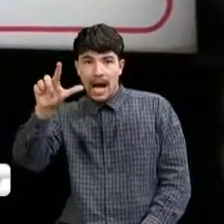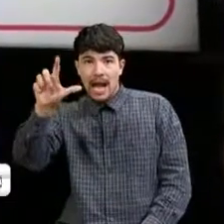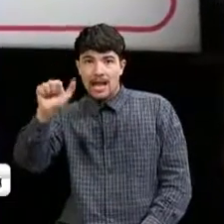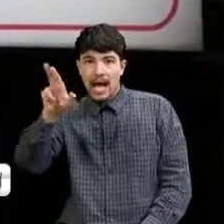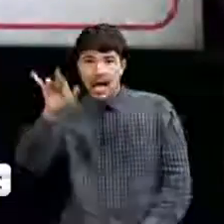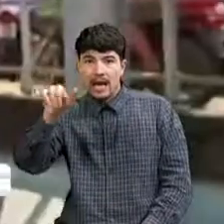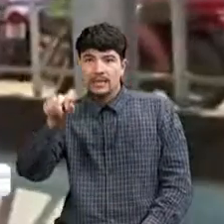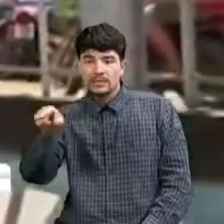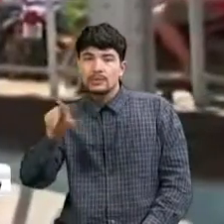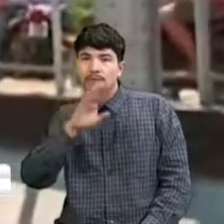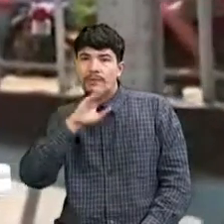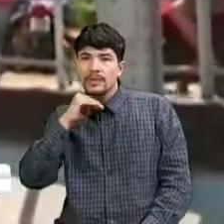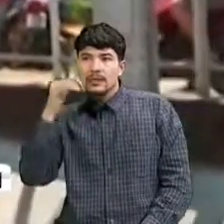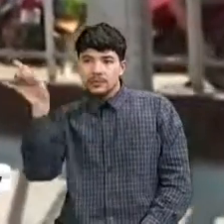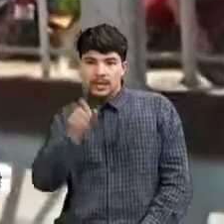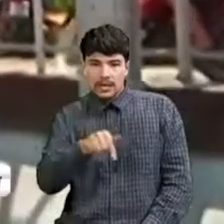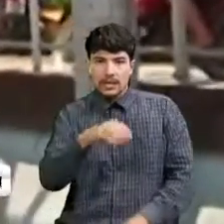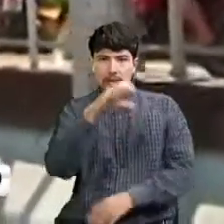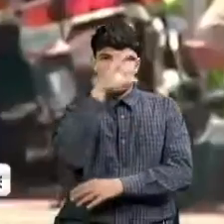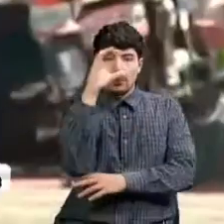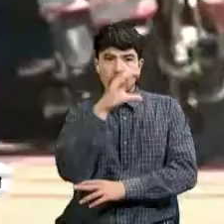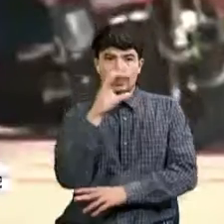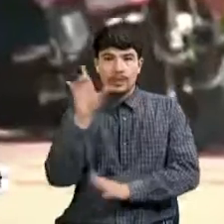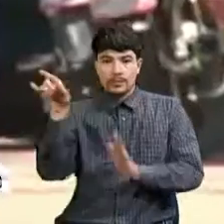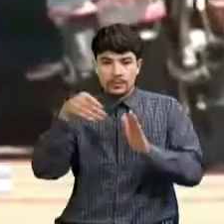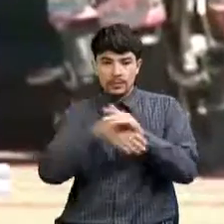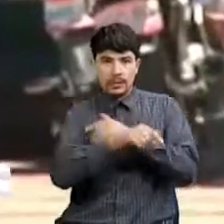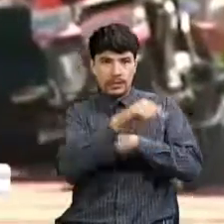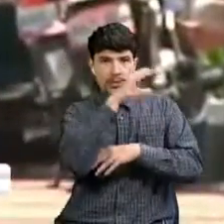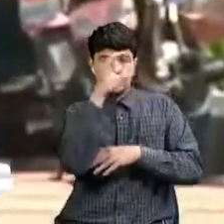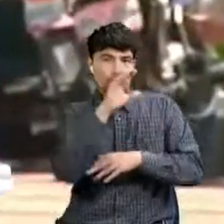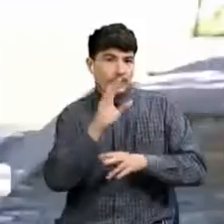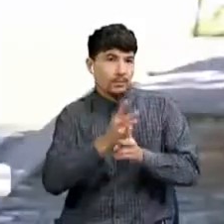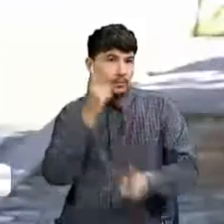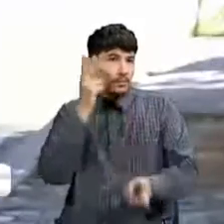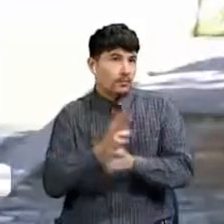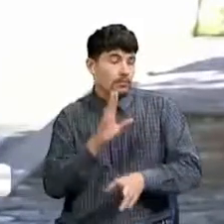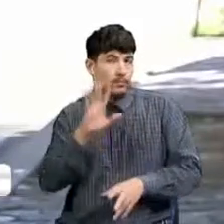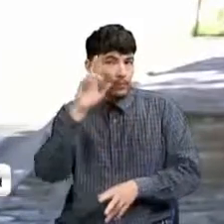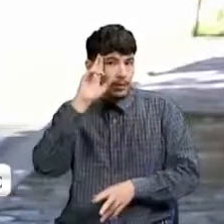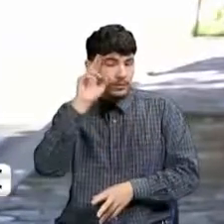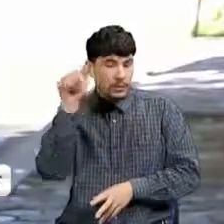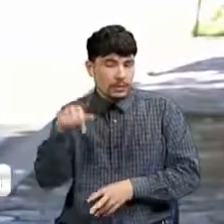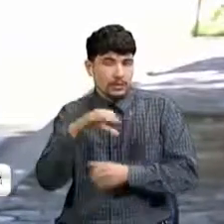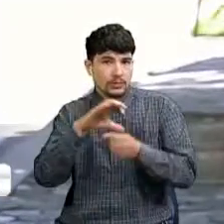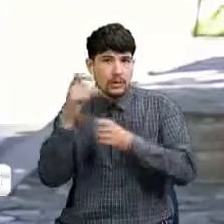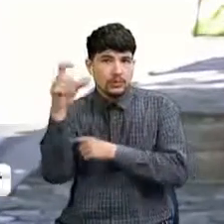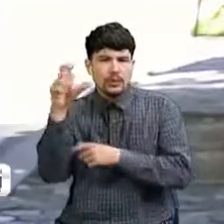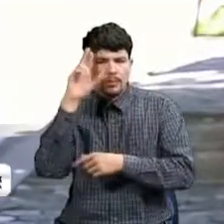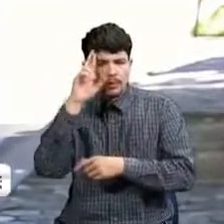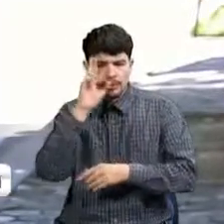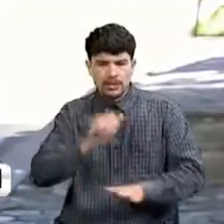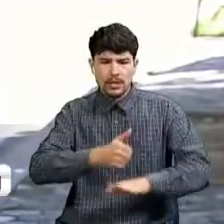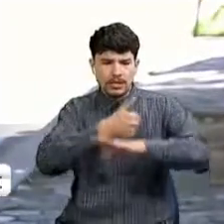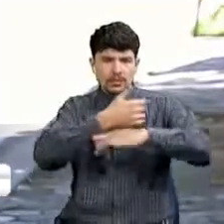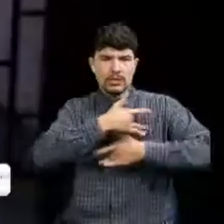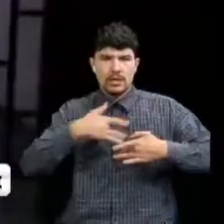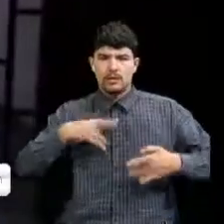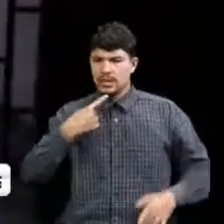con Cúcuta, pues habría el riesgo de que penetrara a nuestro país por esta, la capital norte santandereana. Hoy el director de salud dijo que